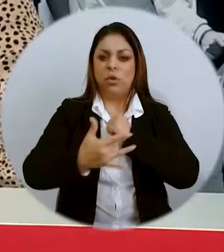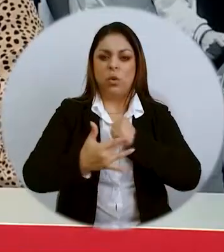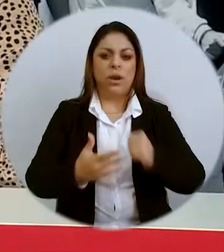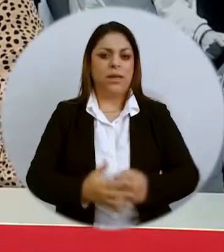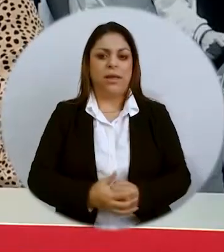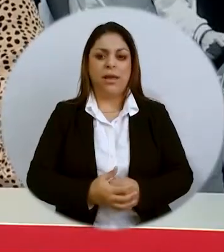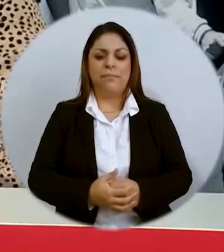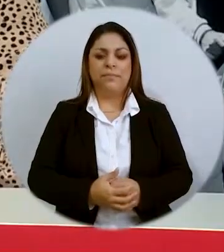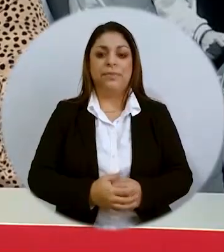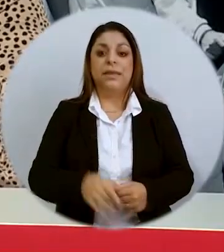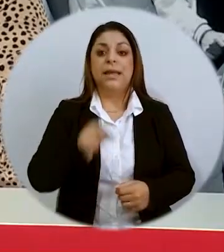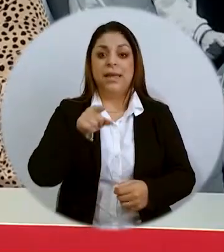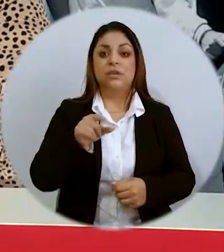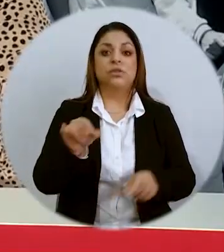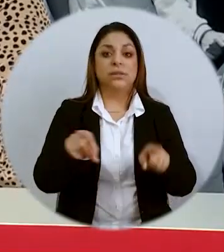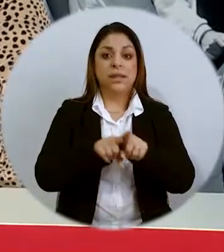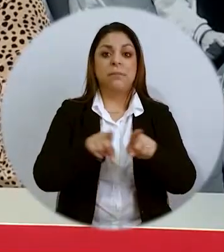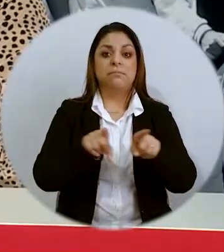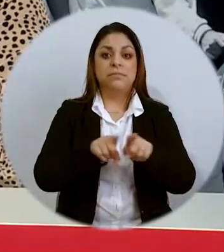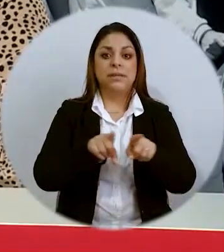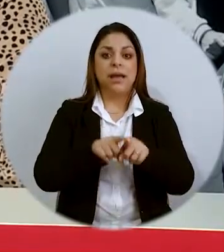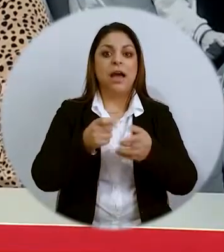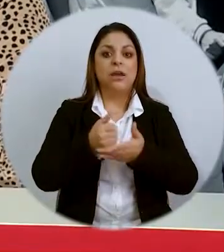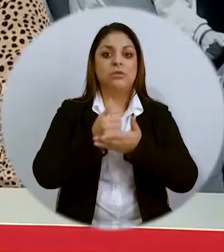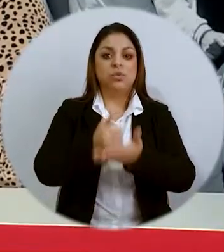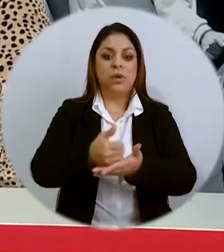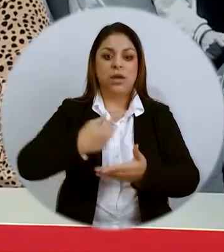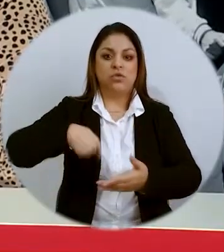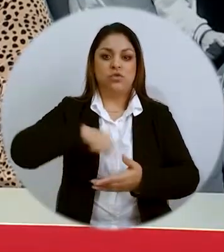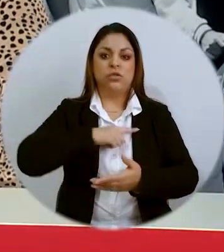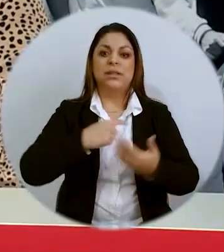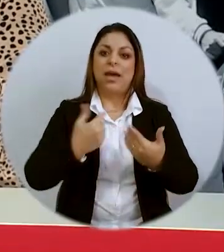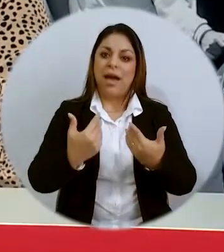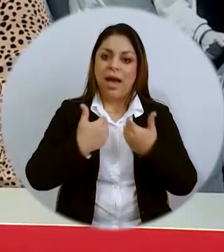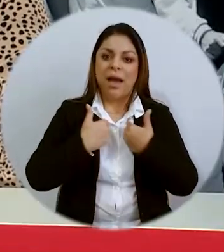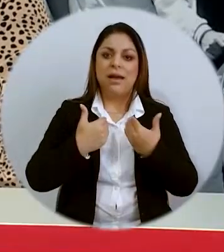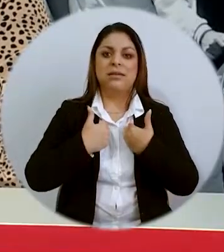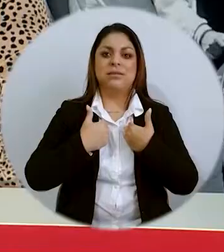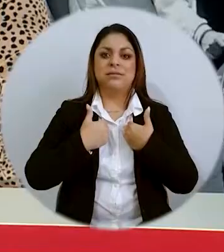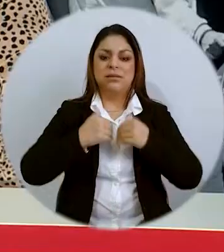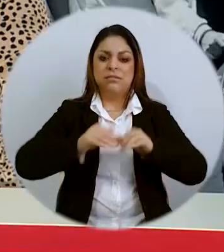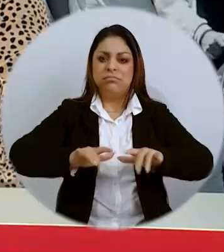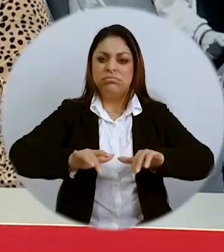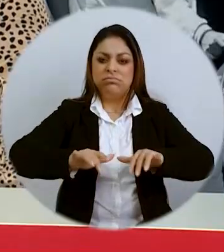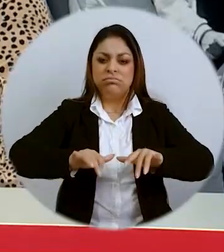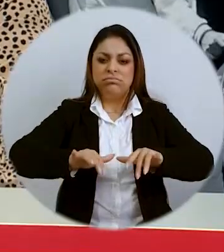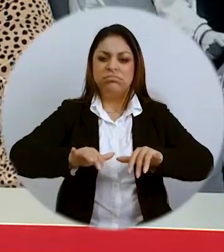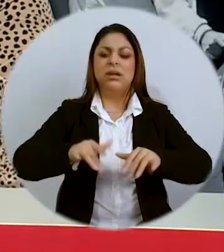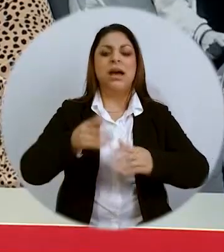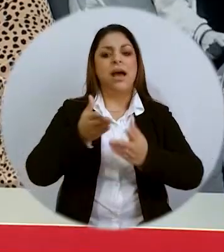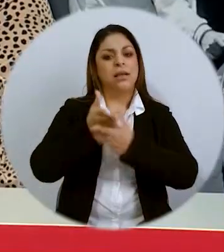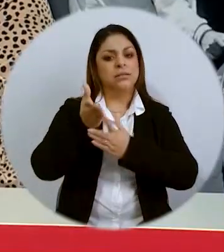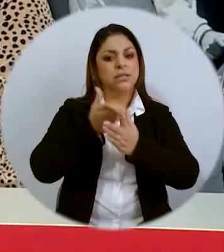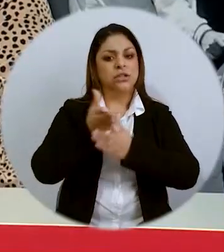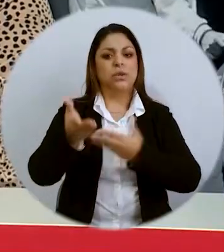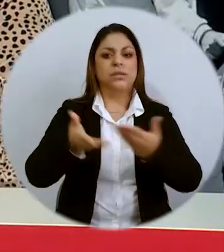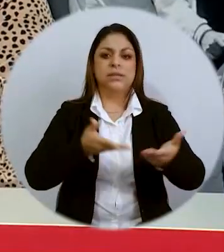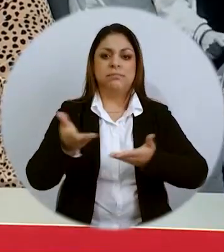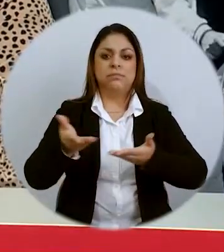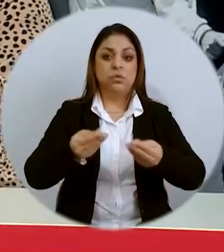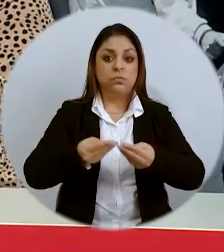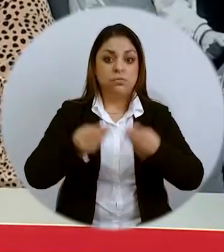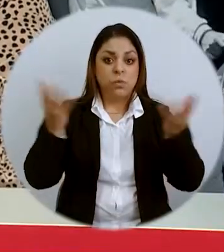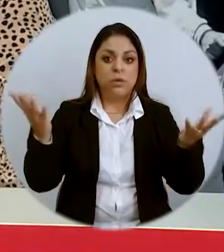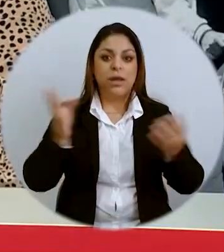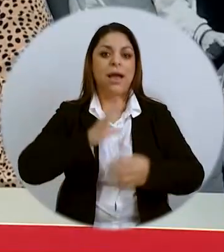tecnologías. Y eso también nos va a llevar a que tengamos un estado digital que permita que las personas también accesen a servicios